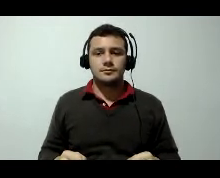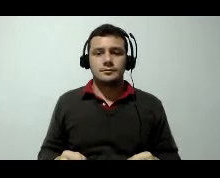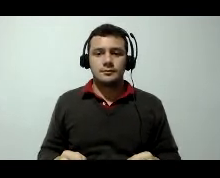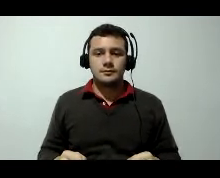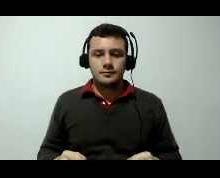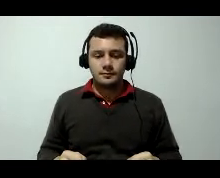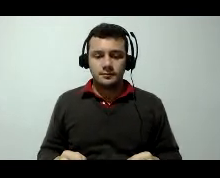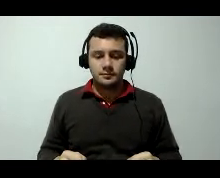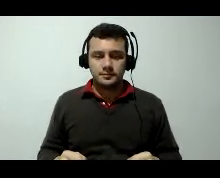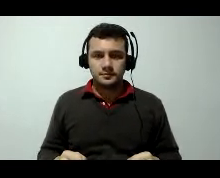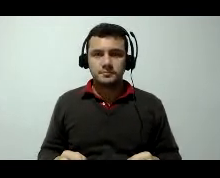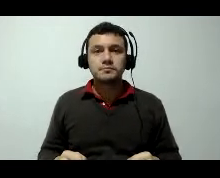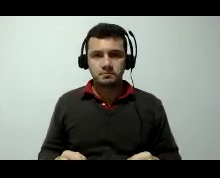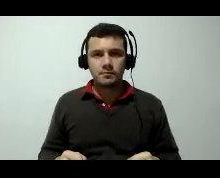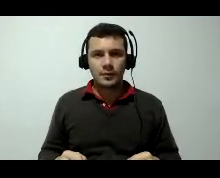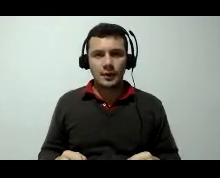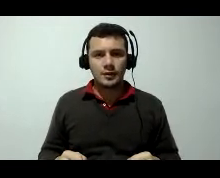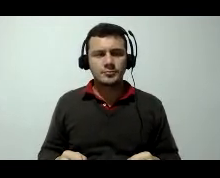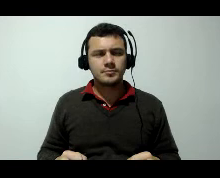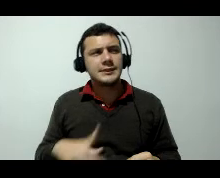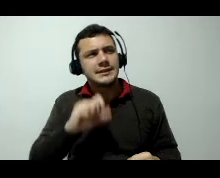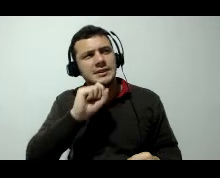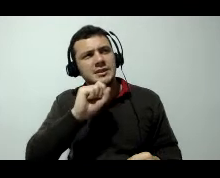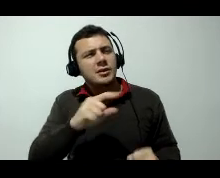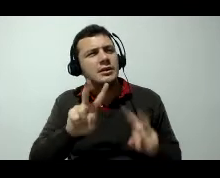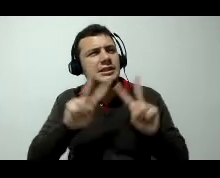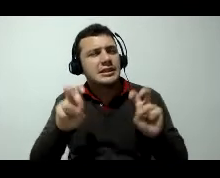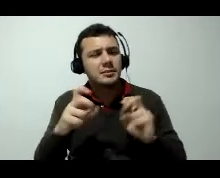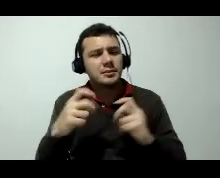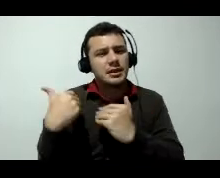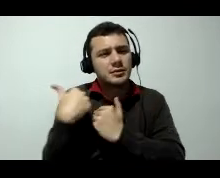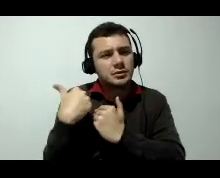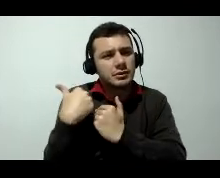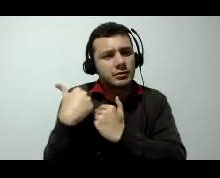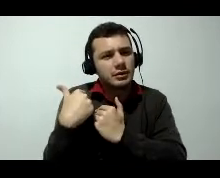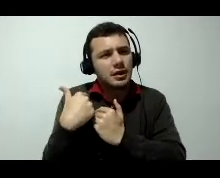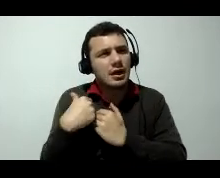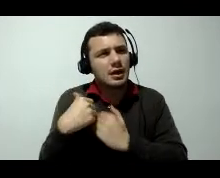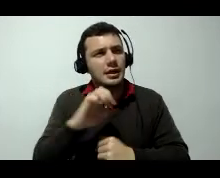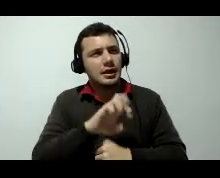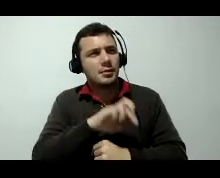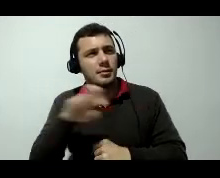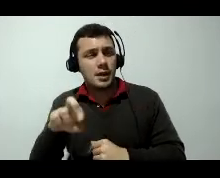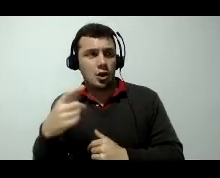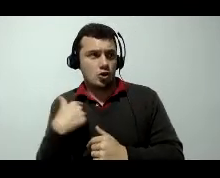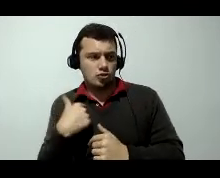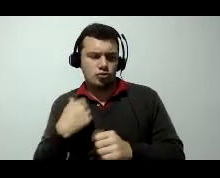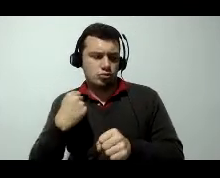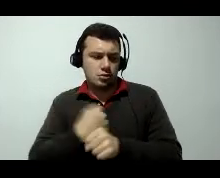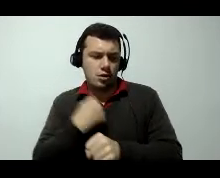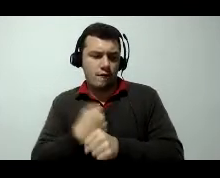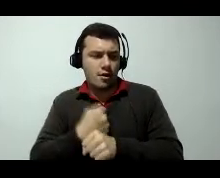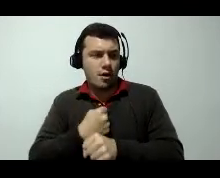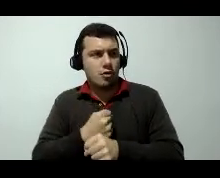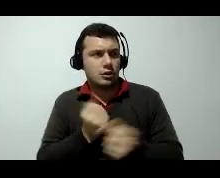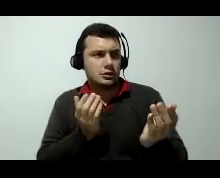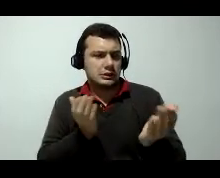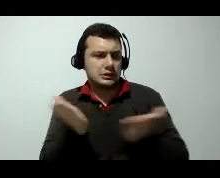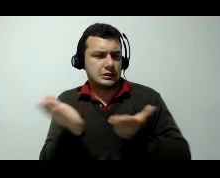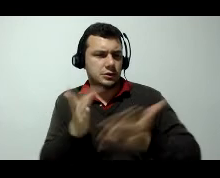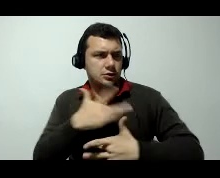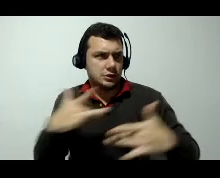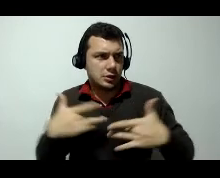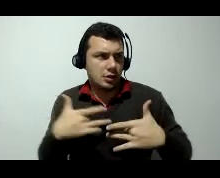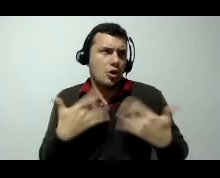Tengo unas preguntas relacionadas con la responsabilidad en la provisión de EPP. No soy prestador de servicios de salud, pero sí proveo personal asistencial